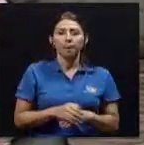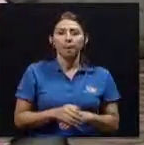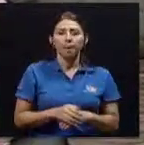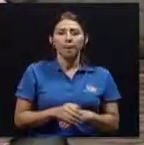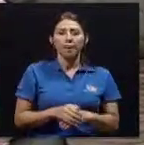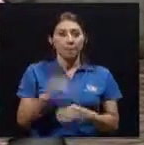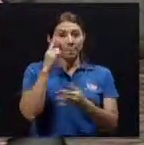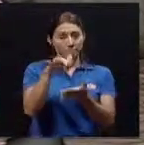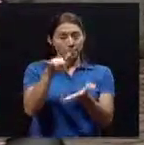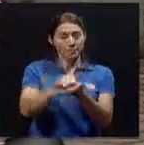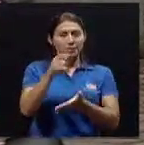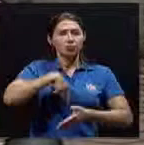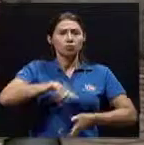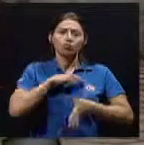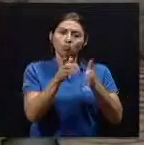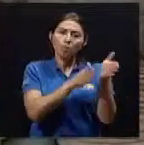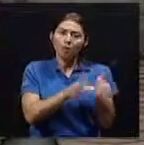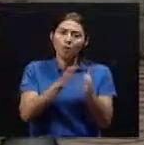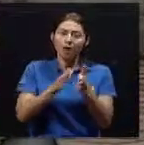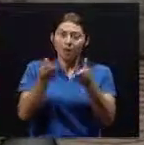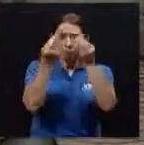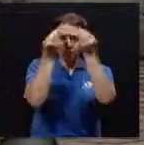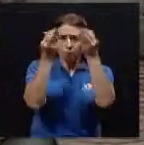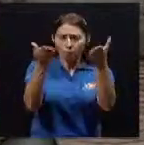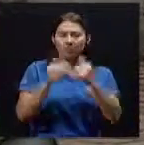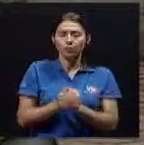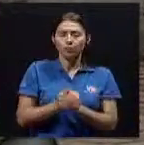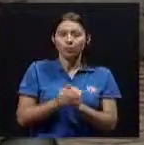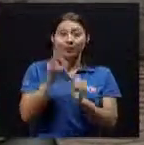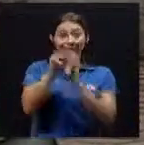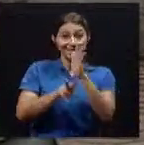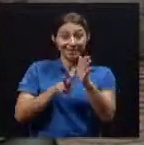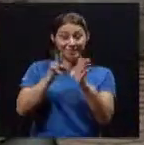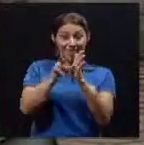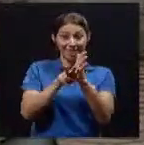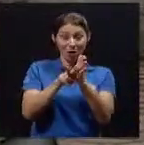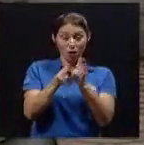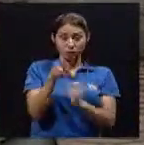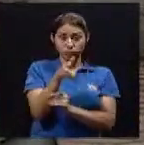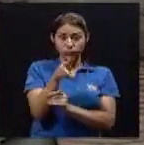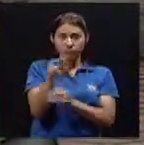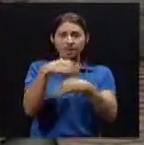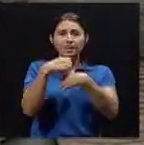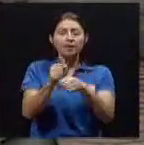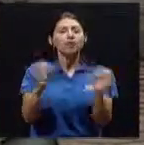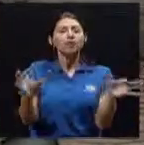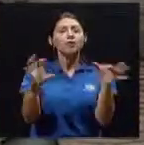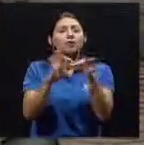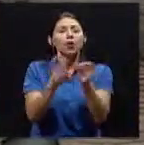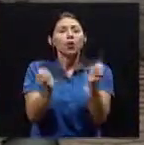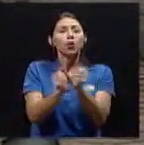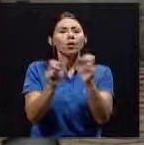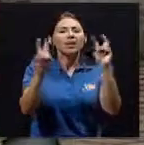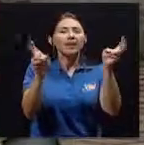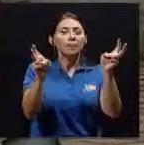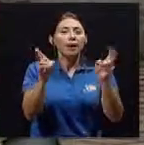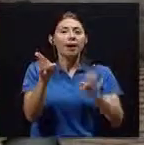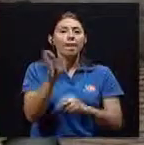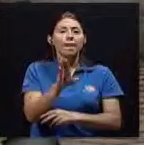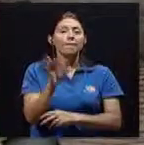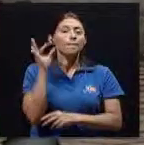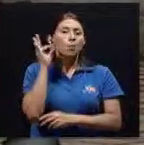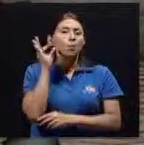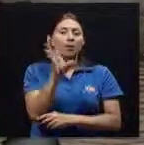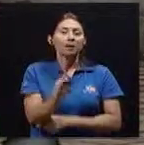hemos preparado una información, María del Mar. Es un video elaborado a propósito del tema del embarazo en mujeres adolescentes